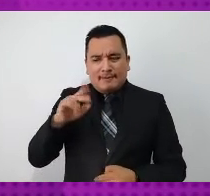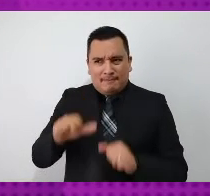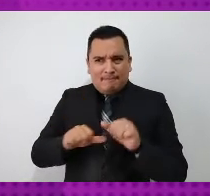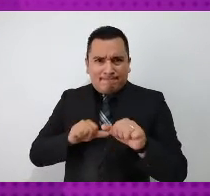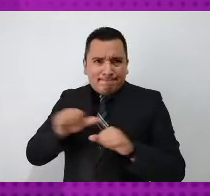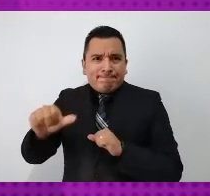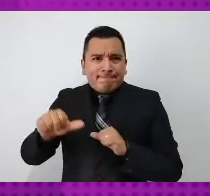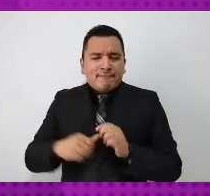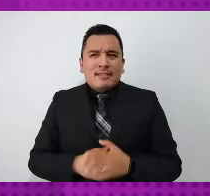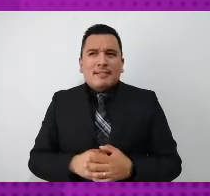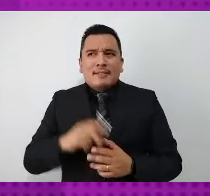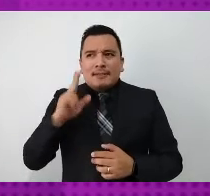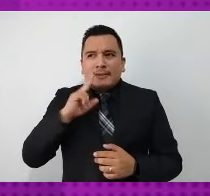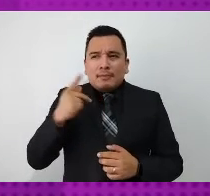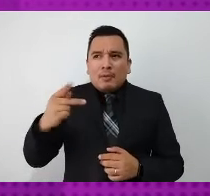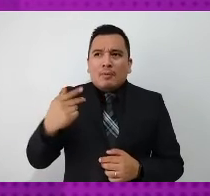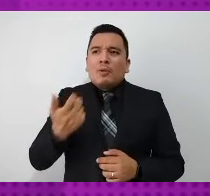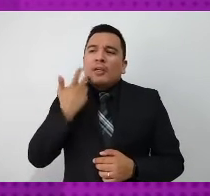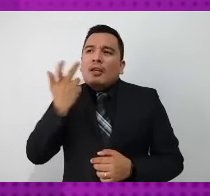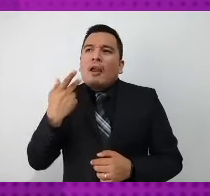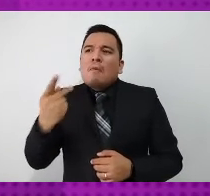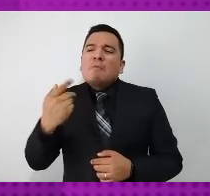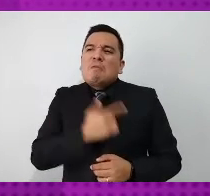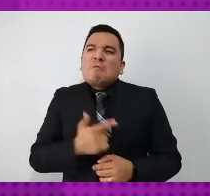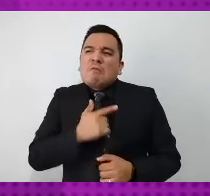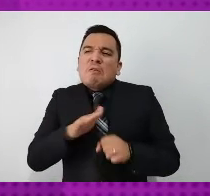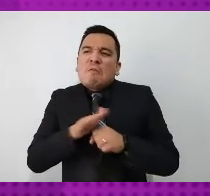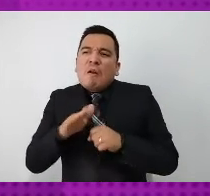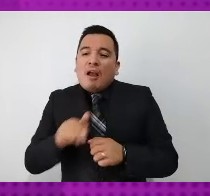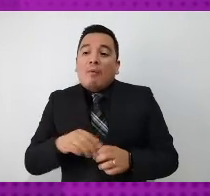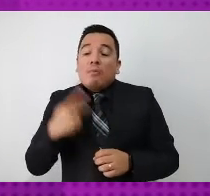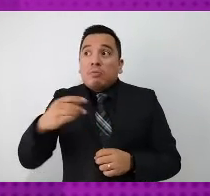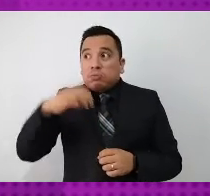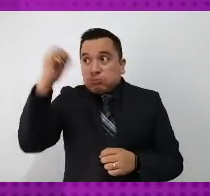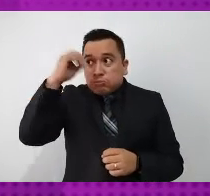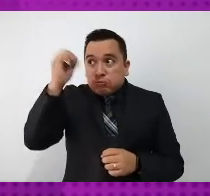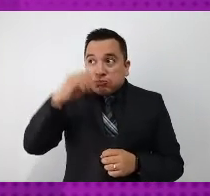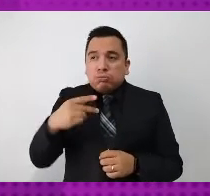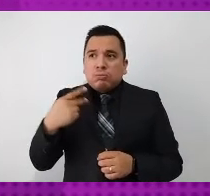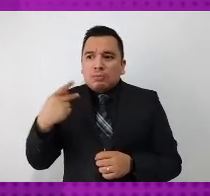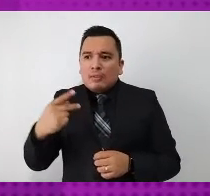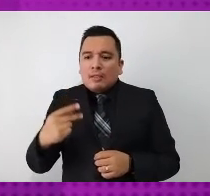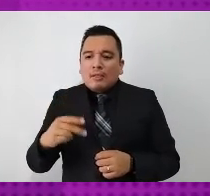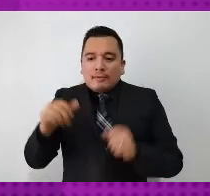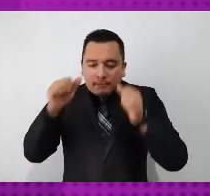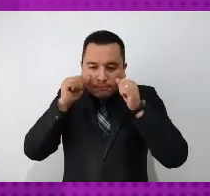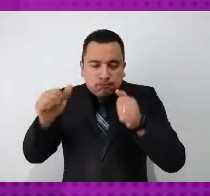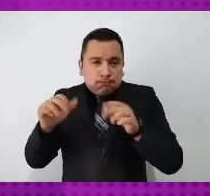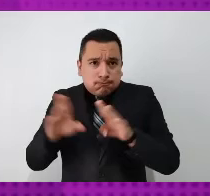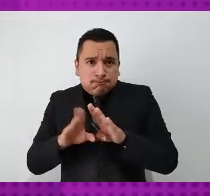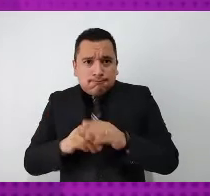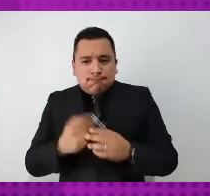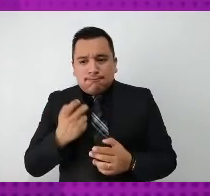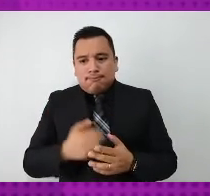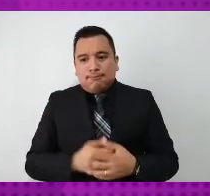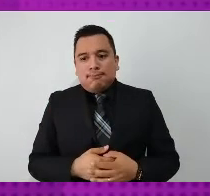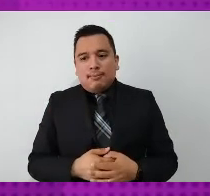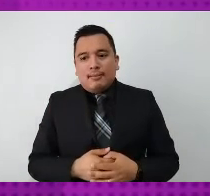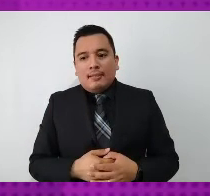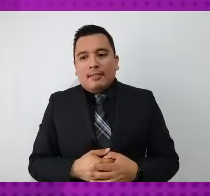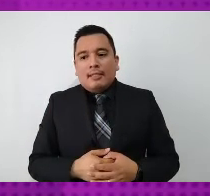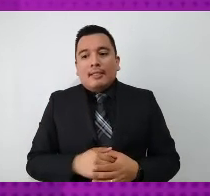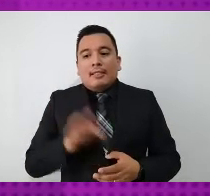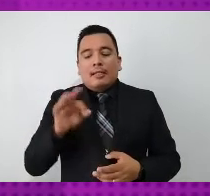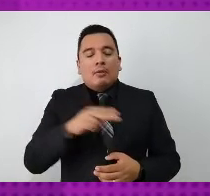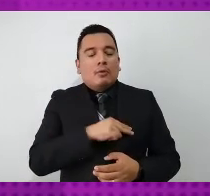quieres que te gusta como el interés de ser tomado en cuenta si quieren nos podemos tapar los ojos